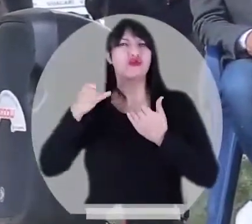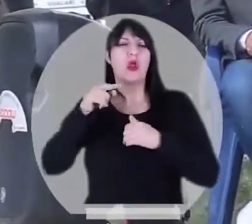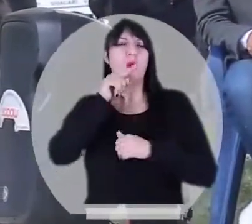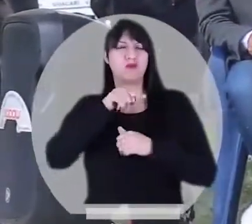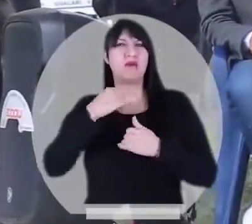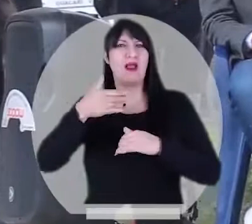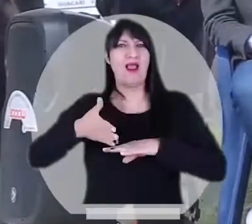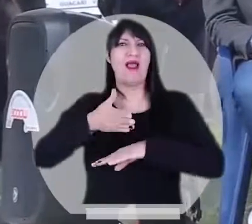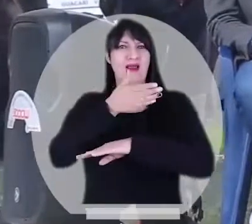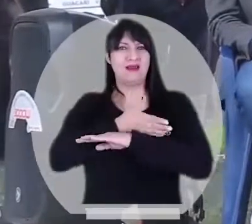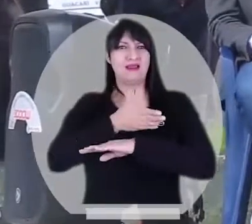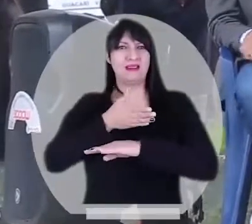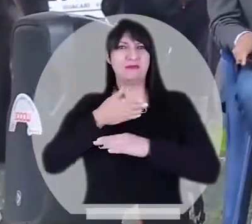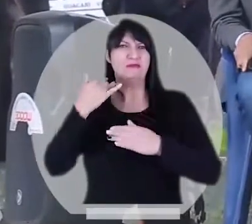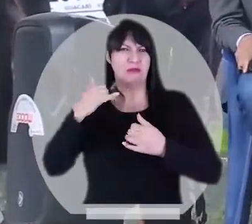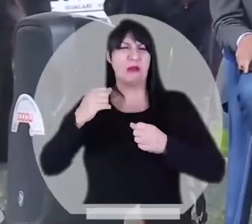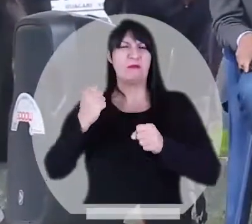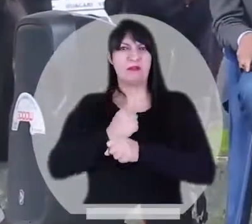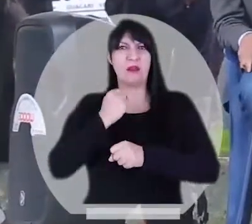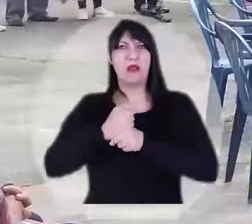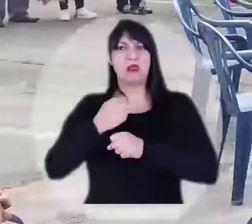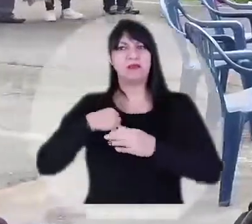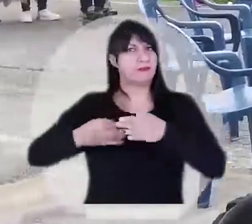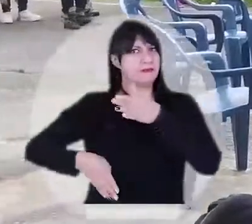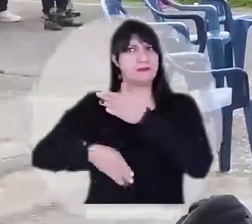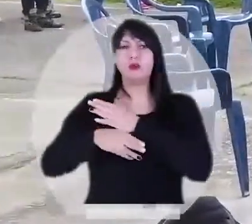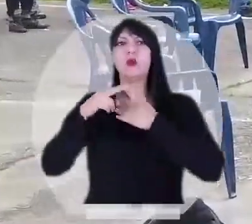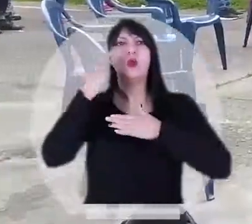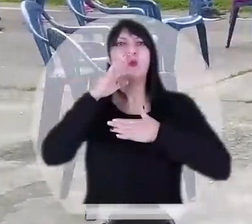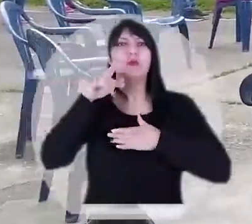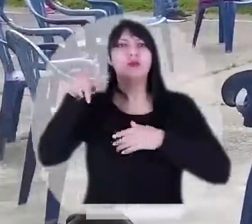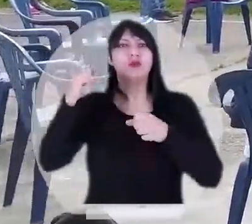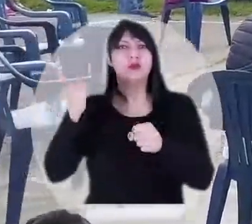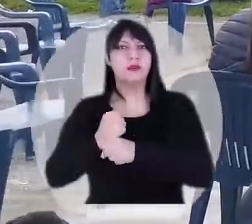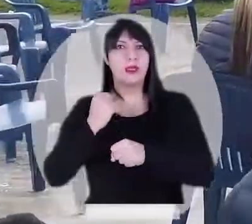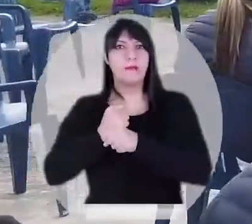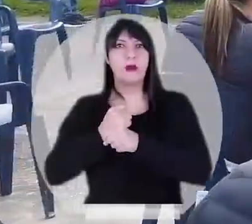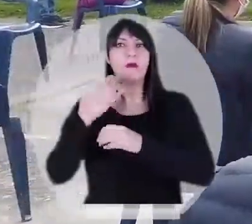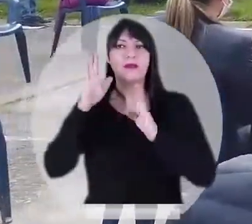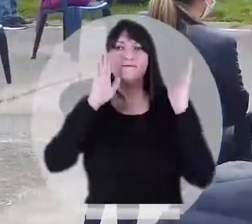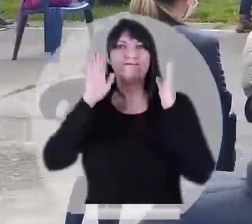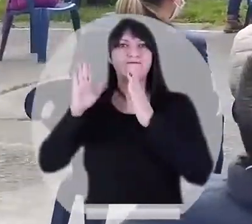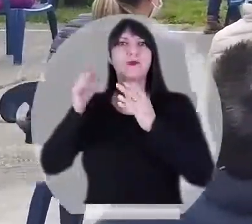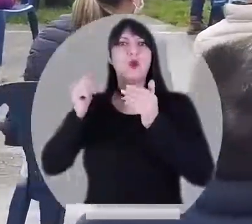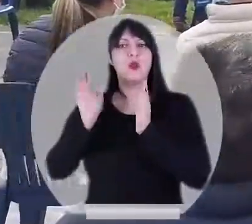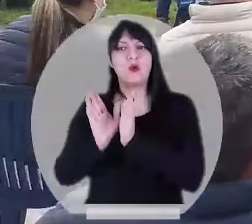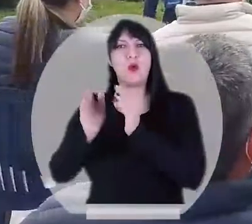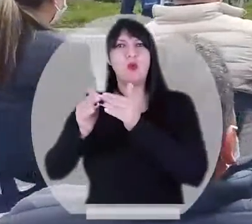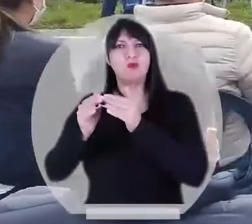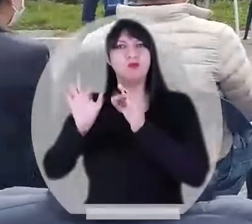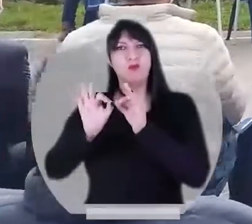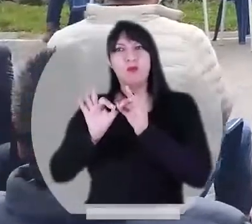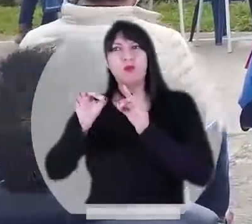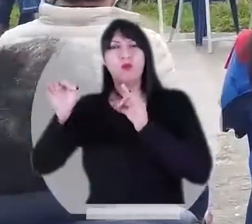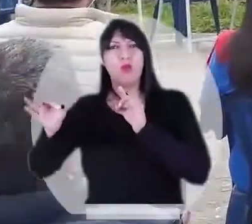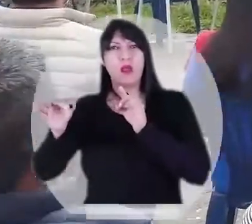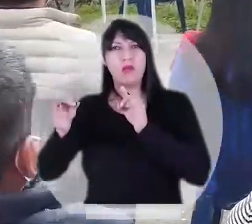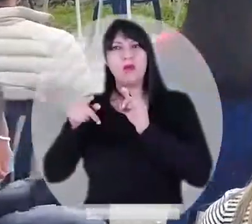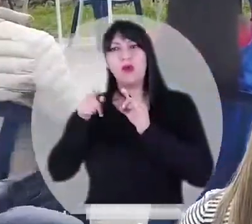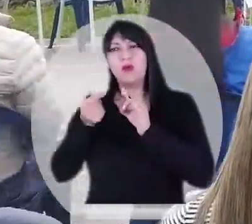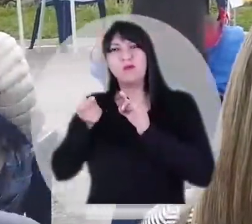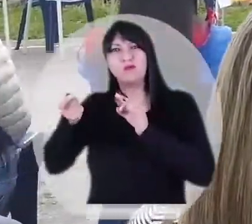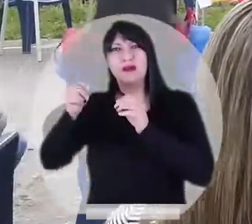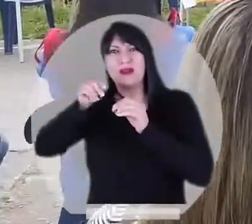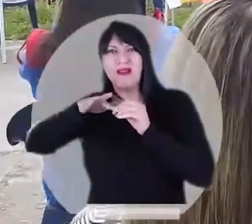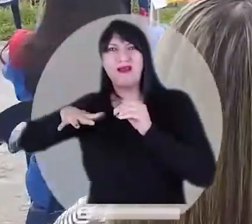son proyectos que ya venían en curso. Entonces seguimos en el compromiso de seguir trabajando por el Encano,